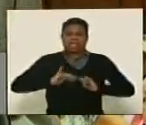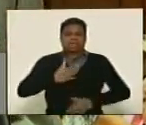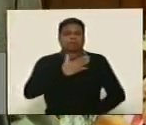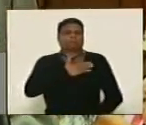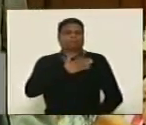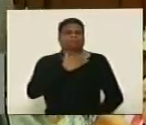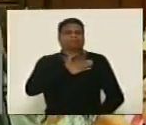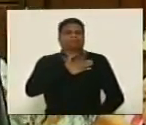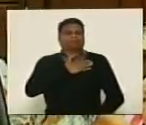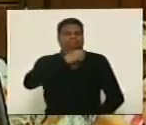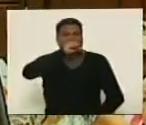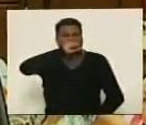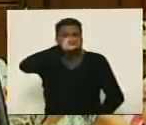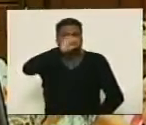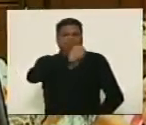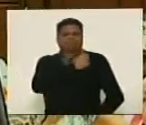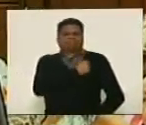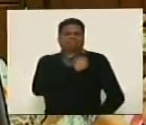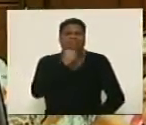de Chávez,